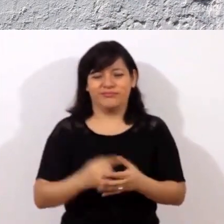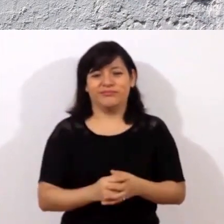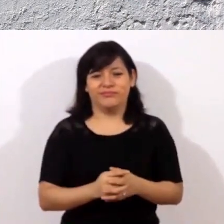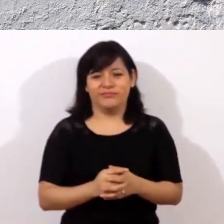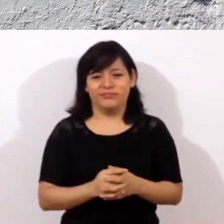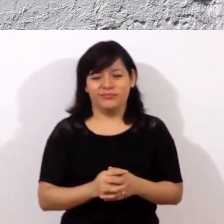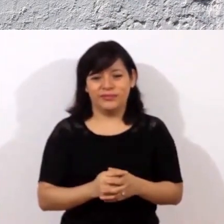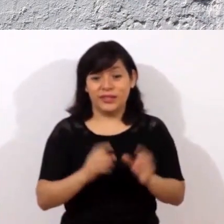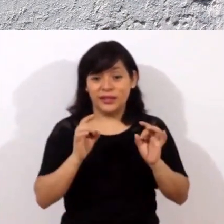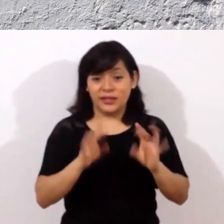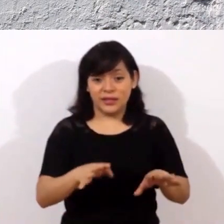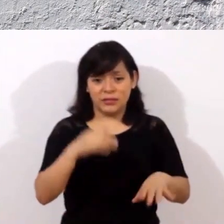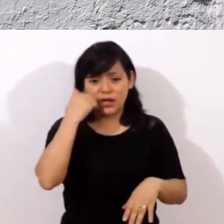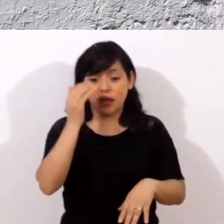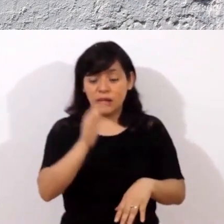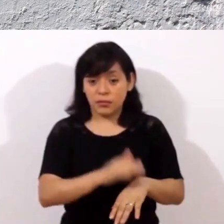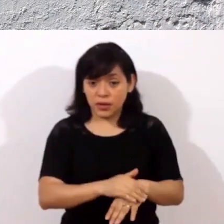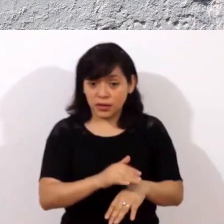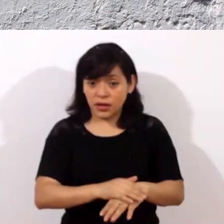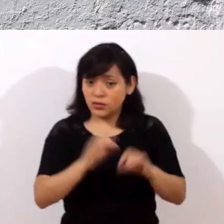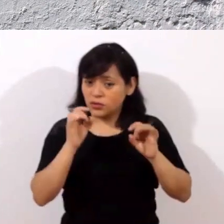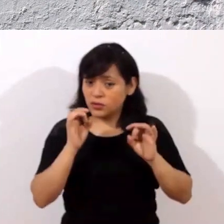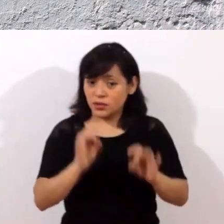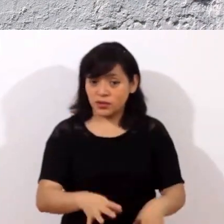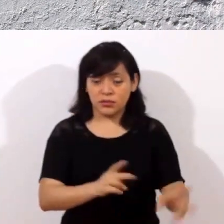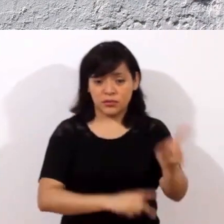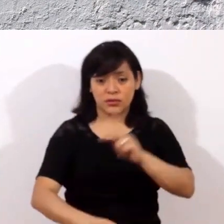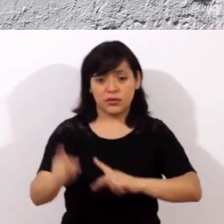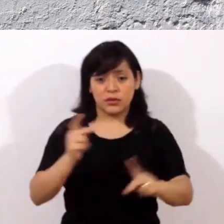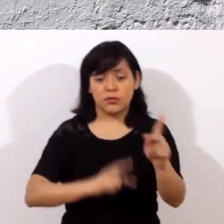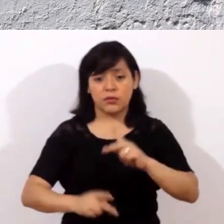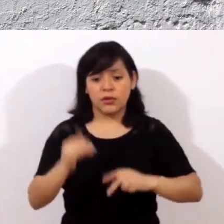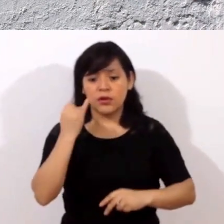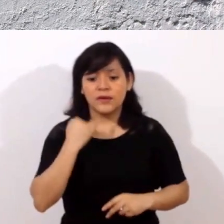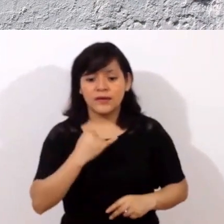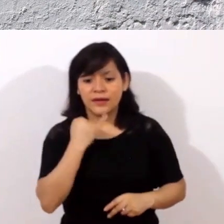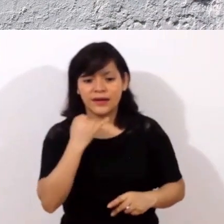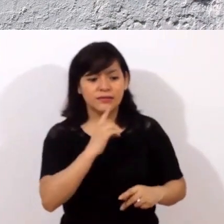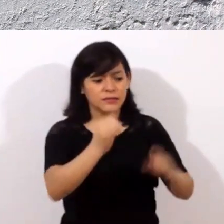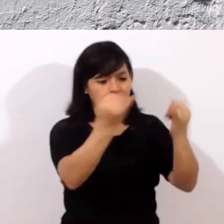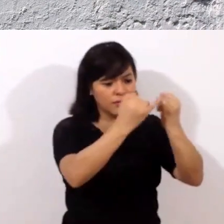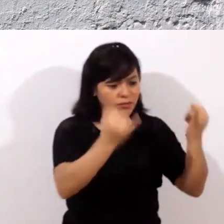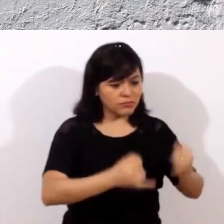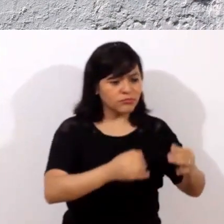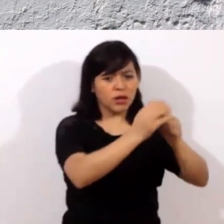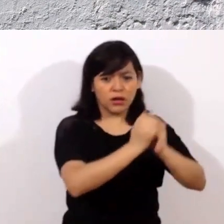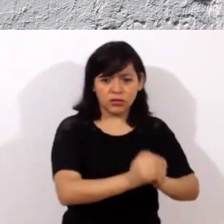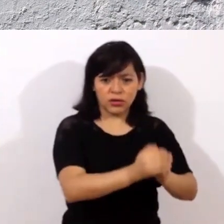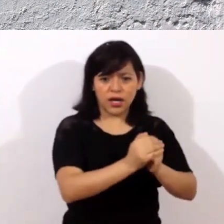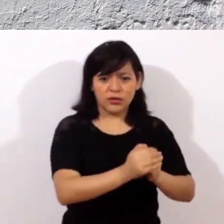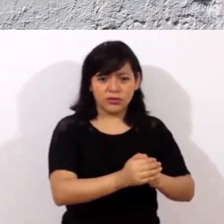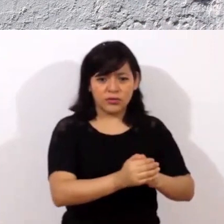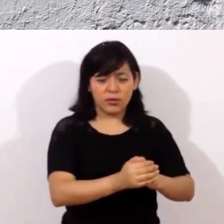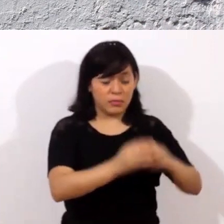de que Israel está acudiendo a tal punto de idolatría que hasta los maderos, a los